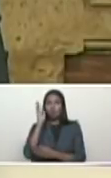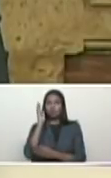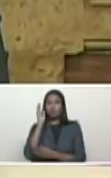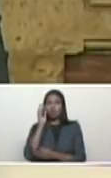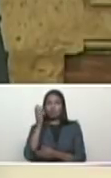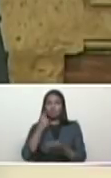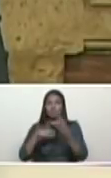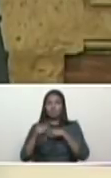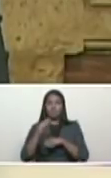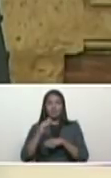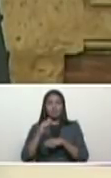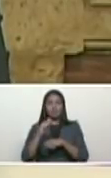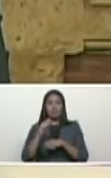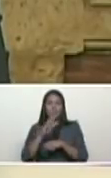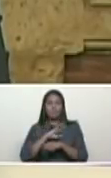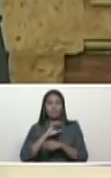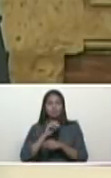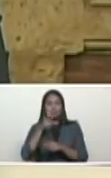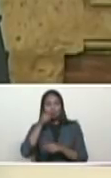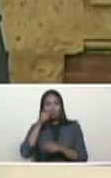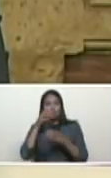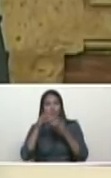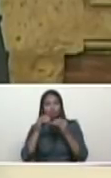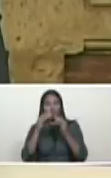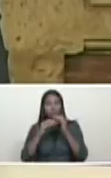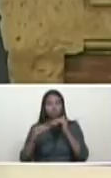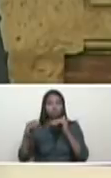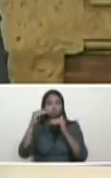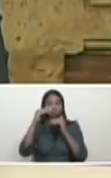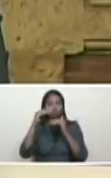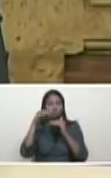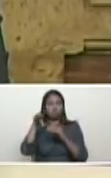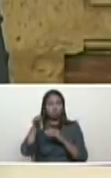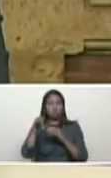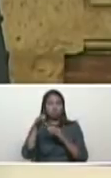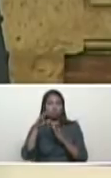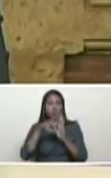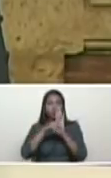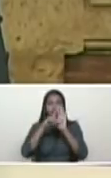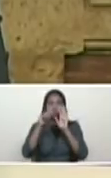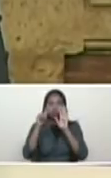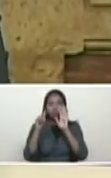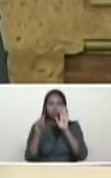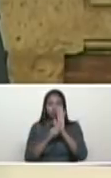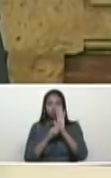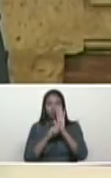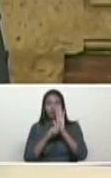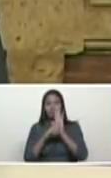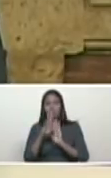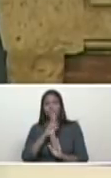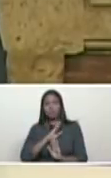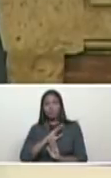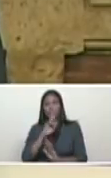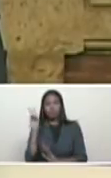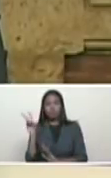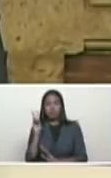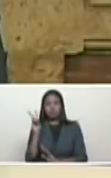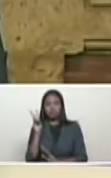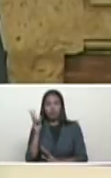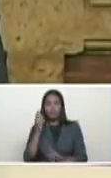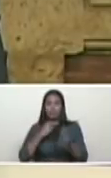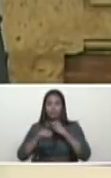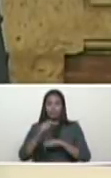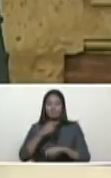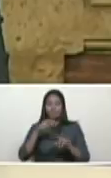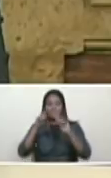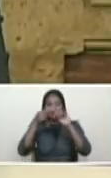defensa y seguridad de la nación como máximo ente constitucional de la república para la defensa